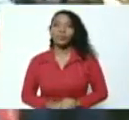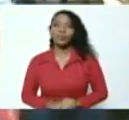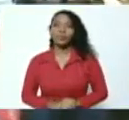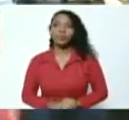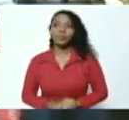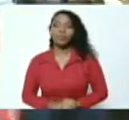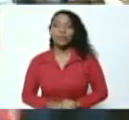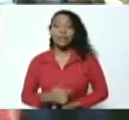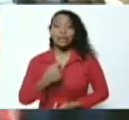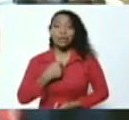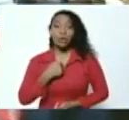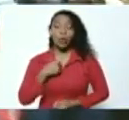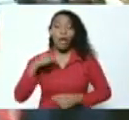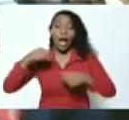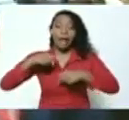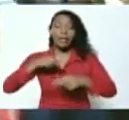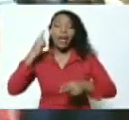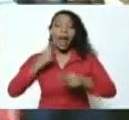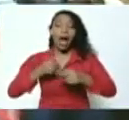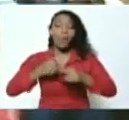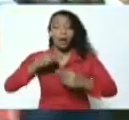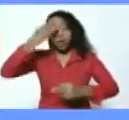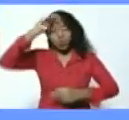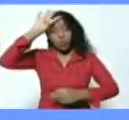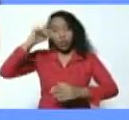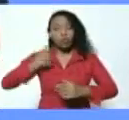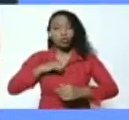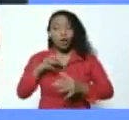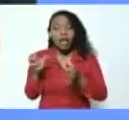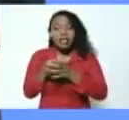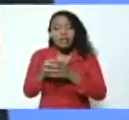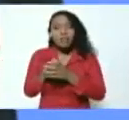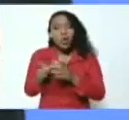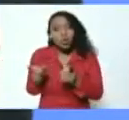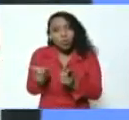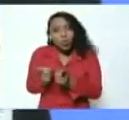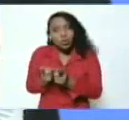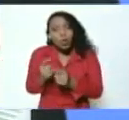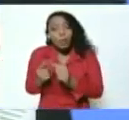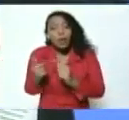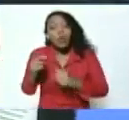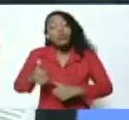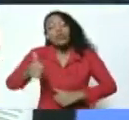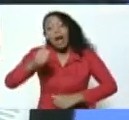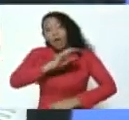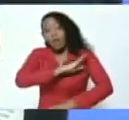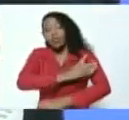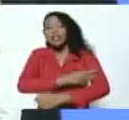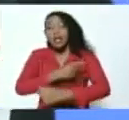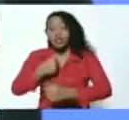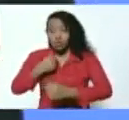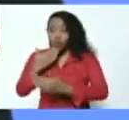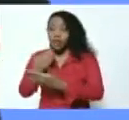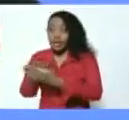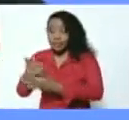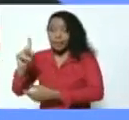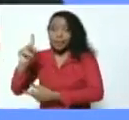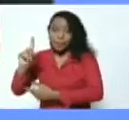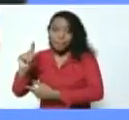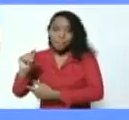Y yo desde La Habana con un equipo más pequeño, pero también con una gran fortaleza, tengo que agradecerles también.